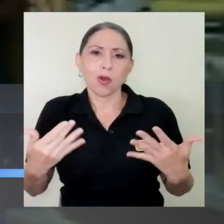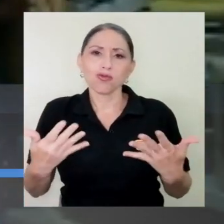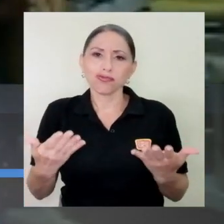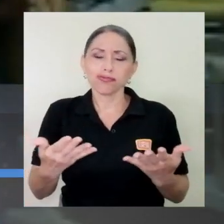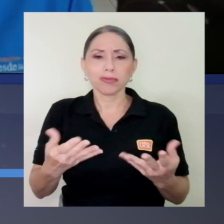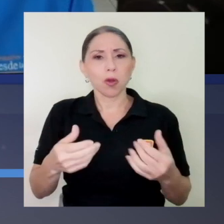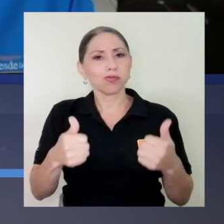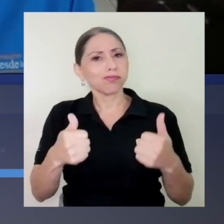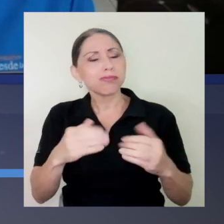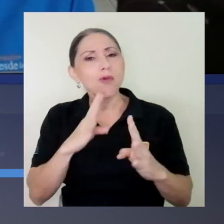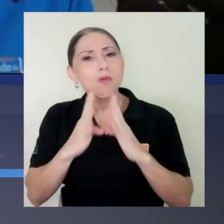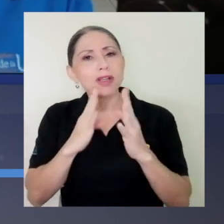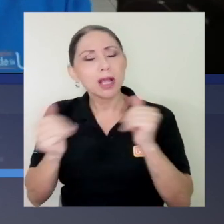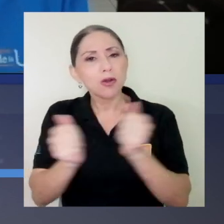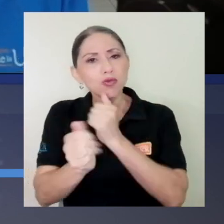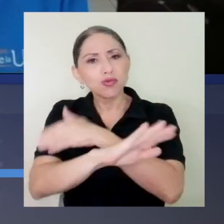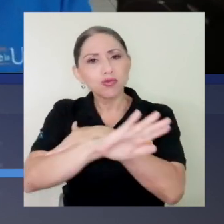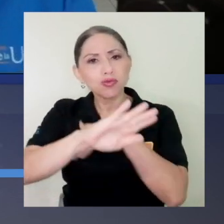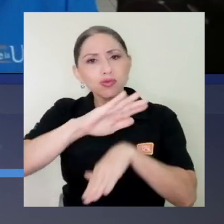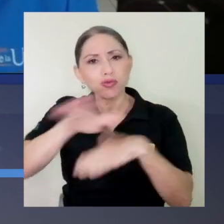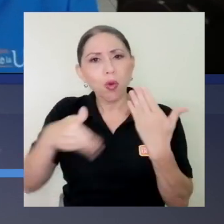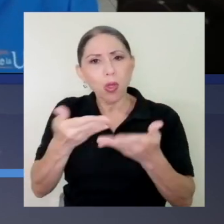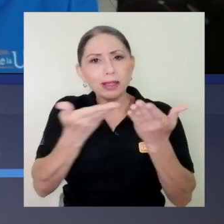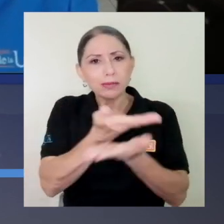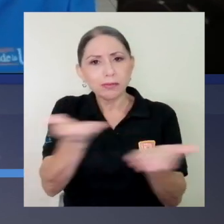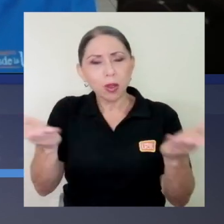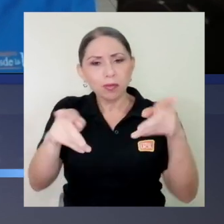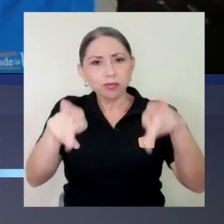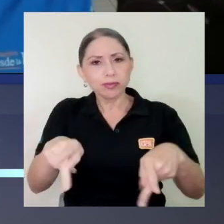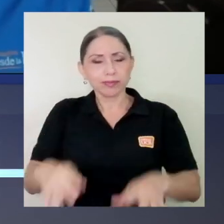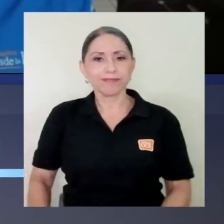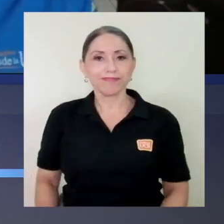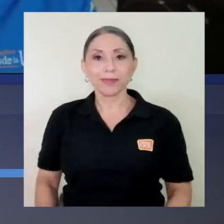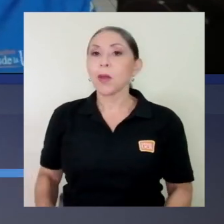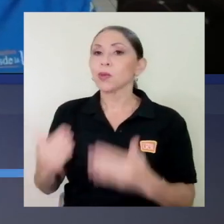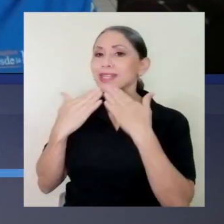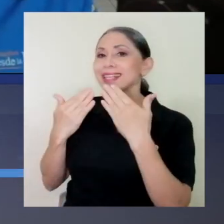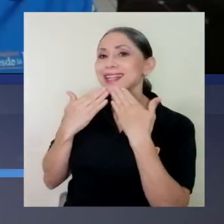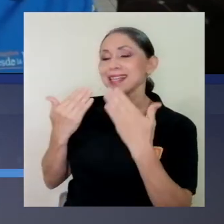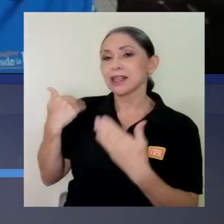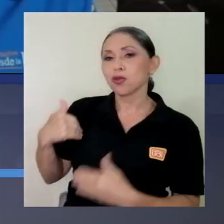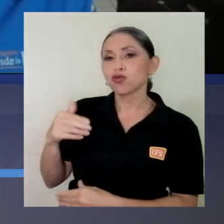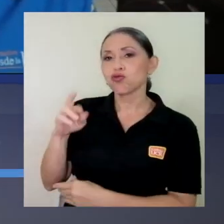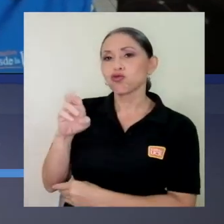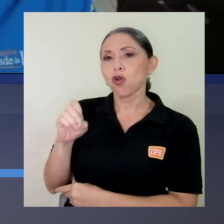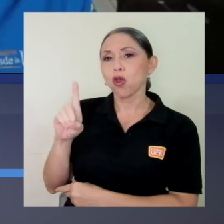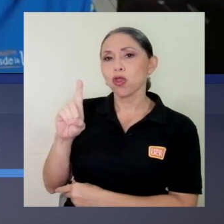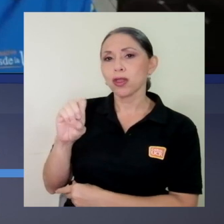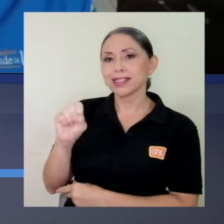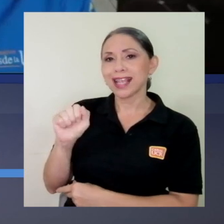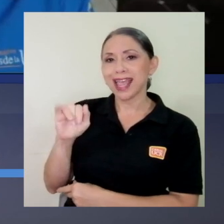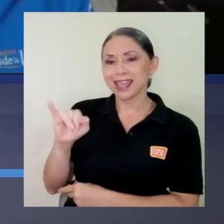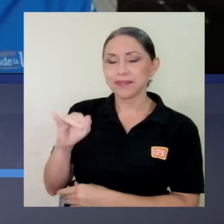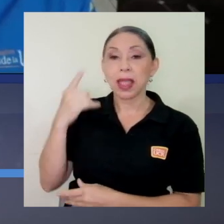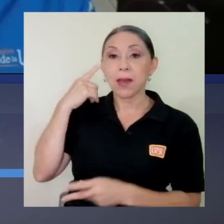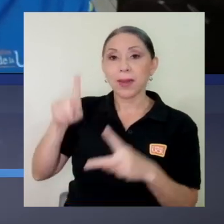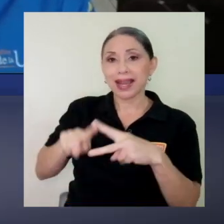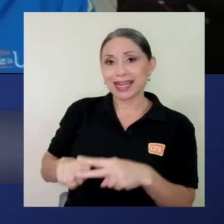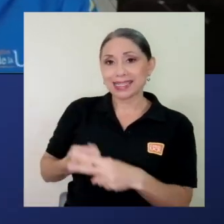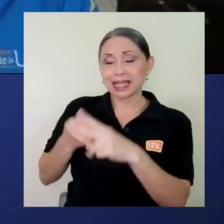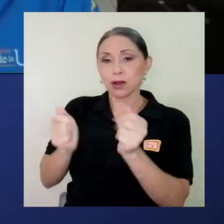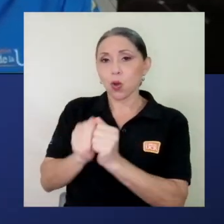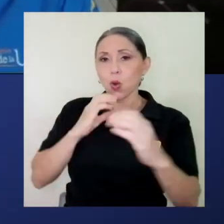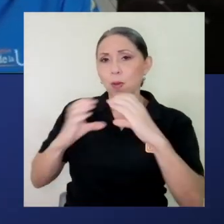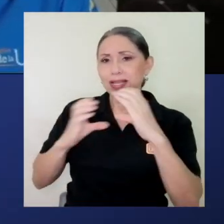la audiencia. Muchas gracias, don Rodsay. Para iniciar esta conversación, a mí me gustaría